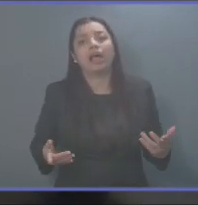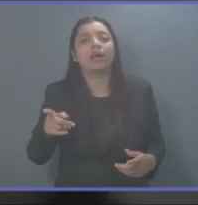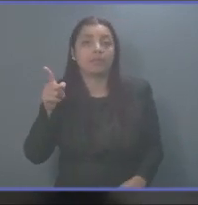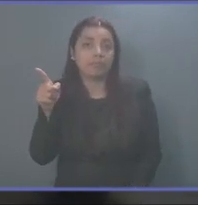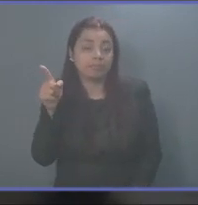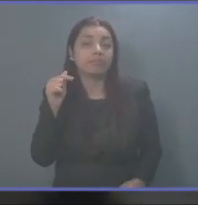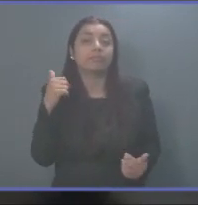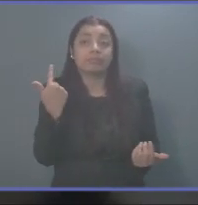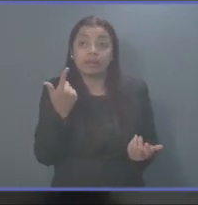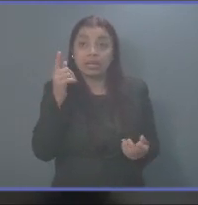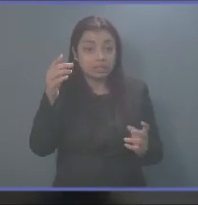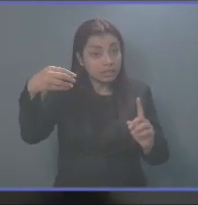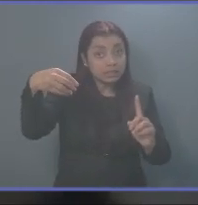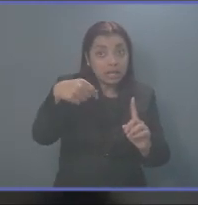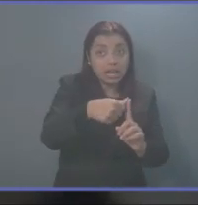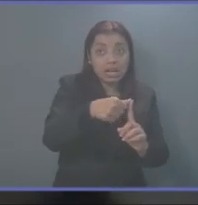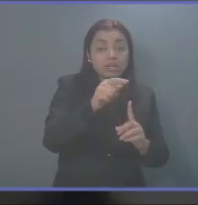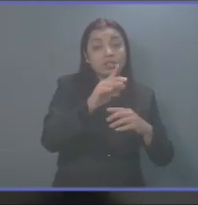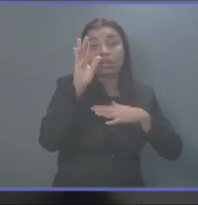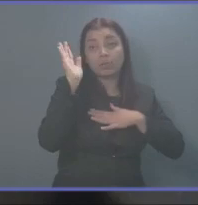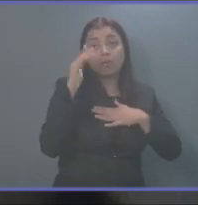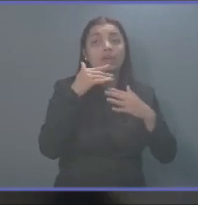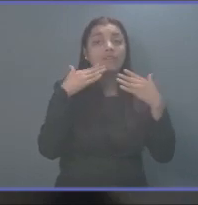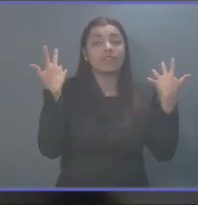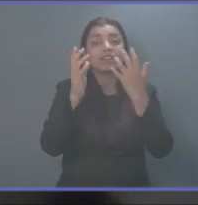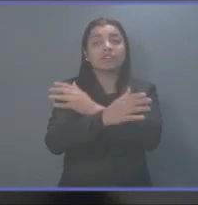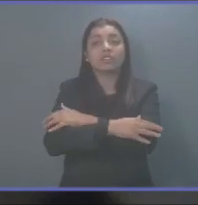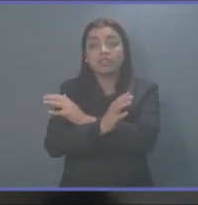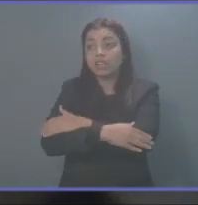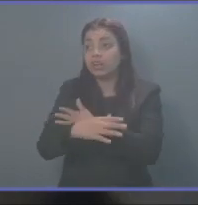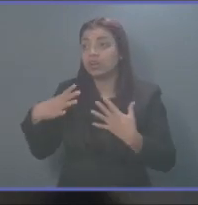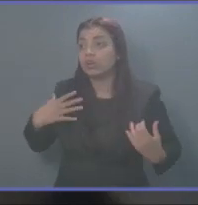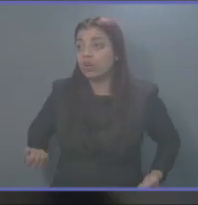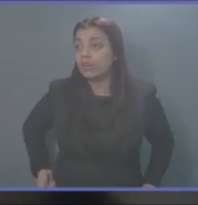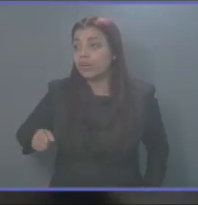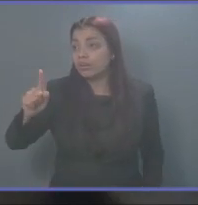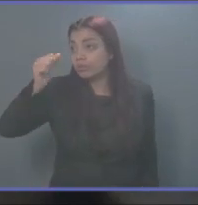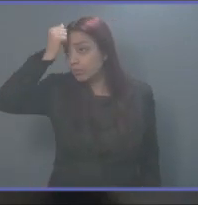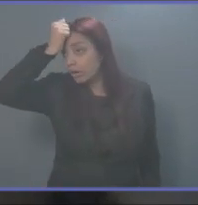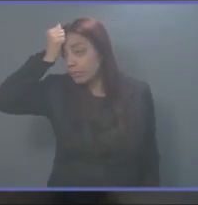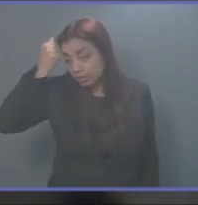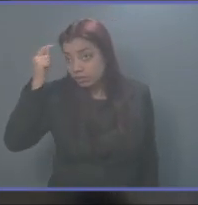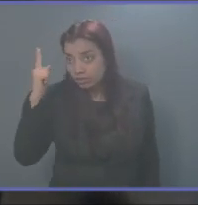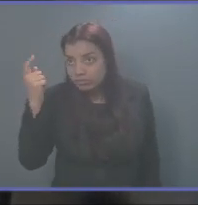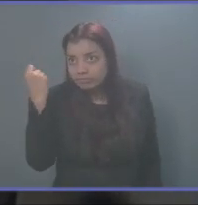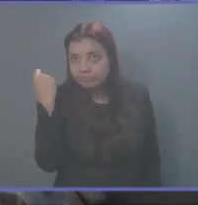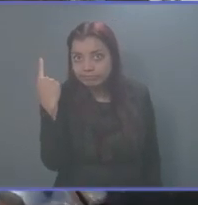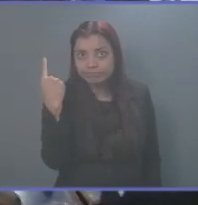en alguna ocasión. Pero así se ha hecho. Así que felicitar nuevamente al gobierno por haber aprendido la lección.